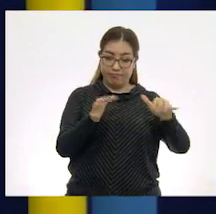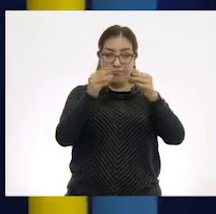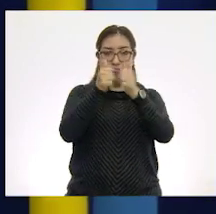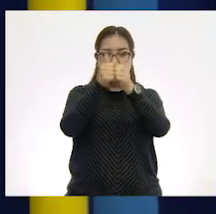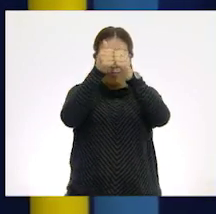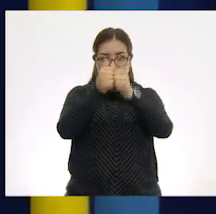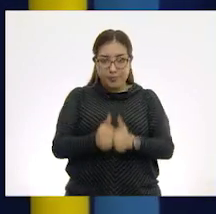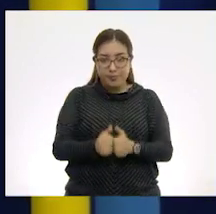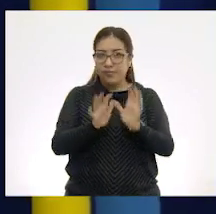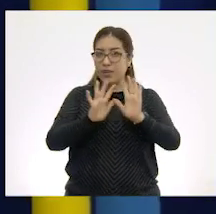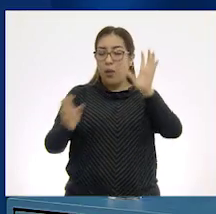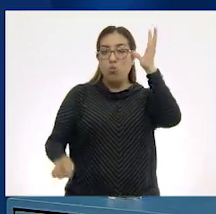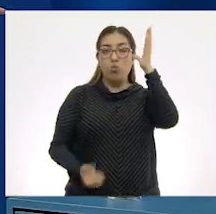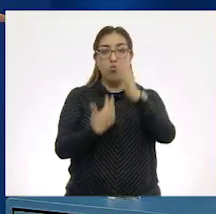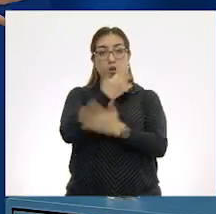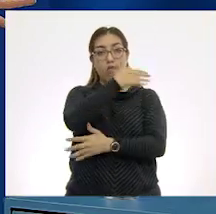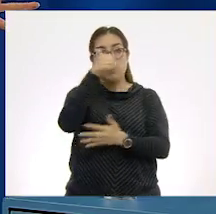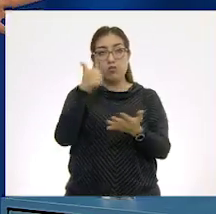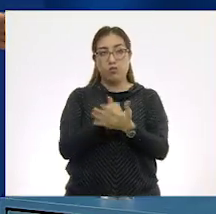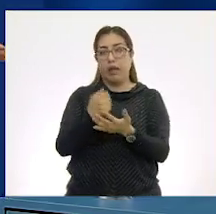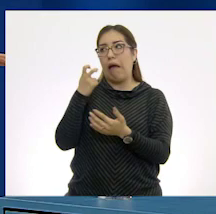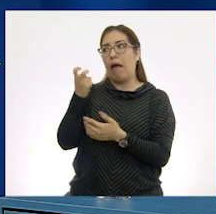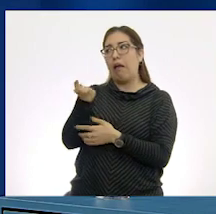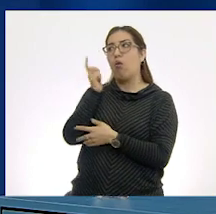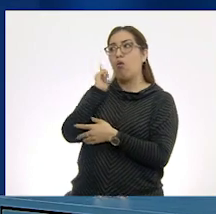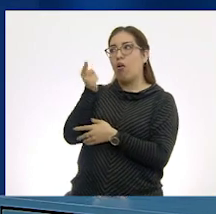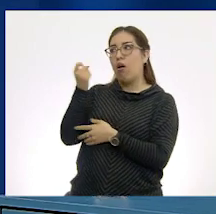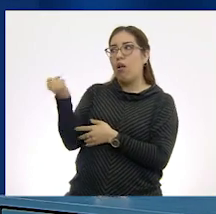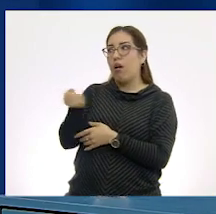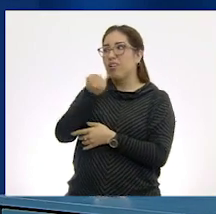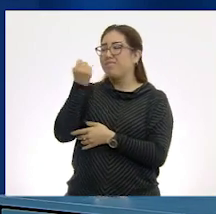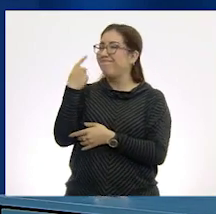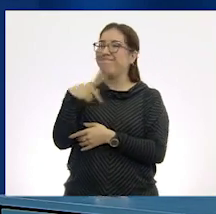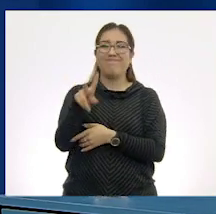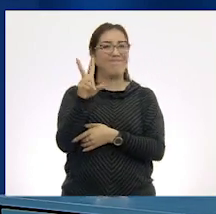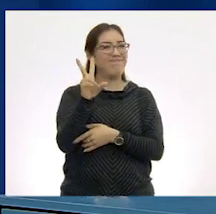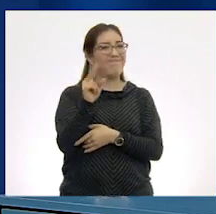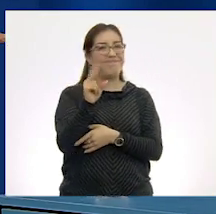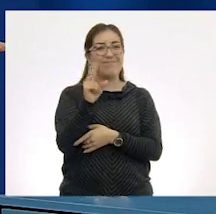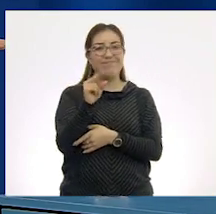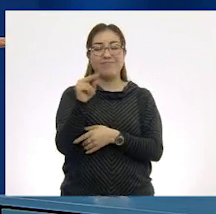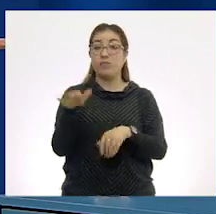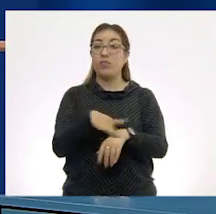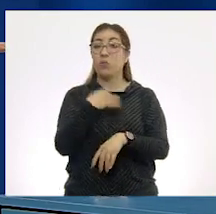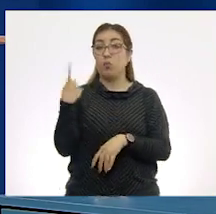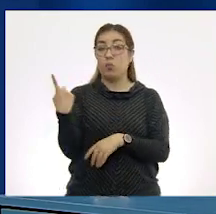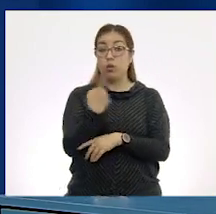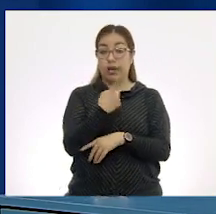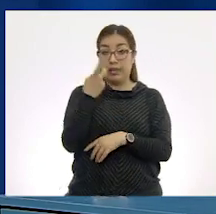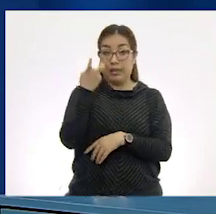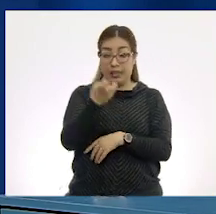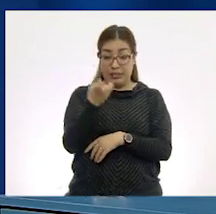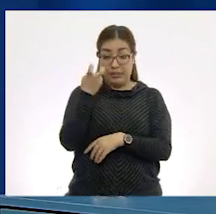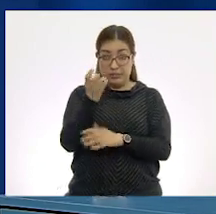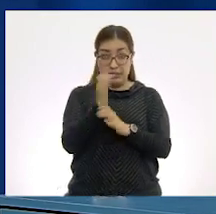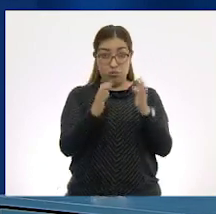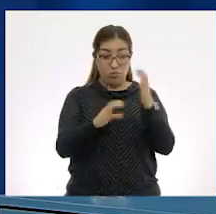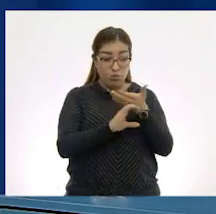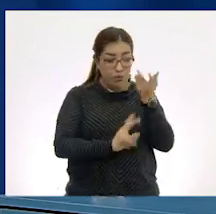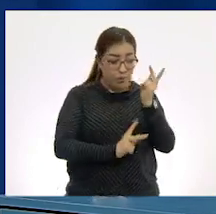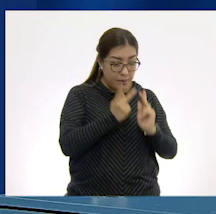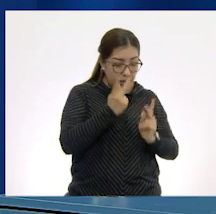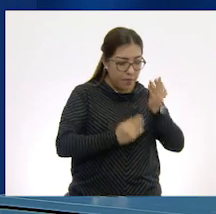gran civilización. Eso hubiera sido bueno, pero no fue el caso. Pese a esta temprana domesticación de